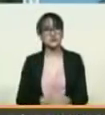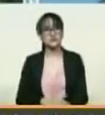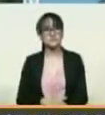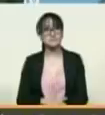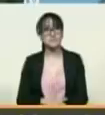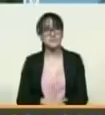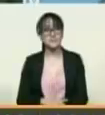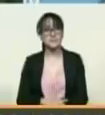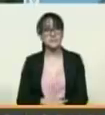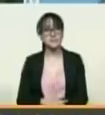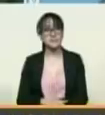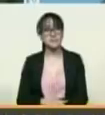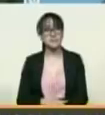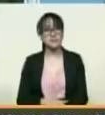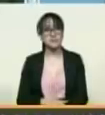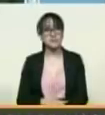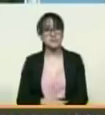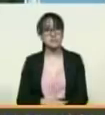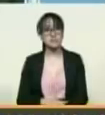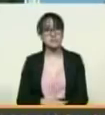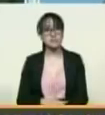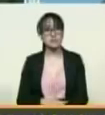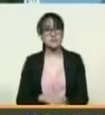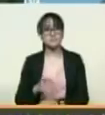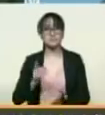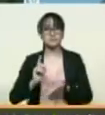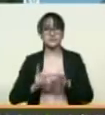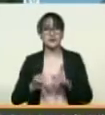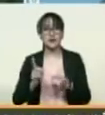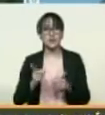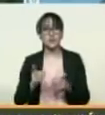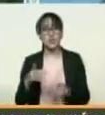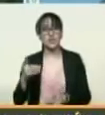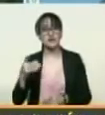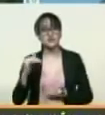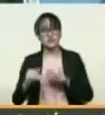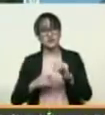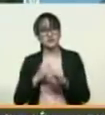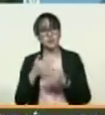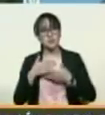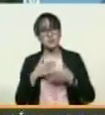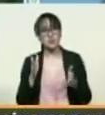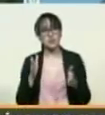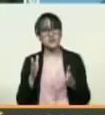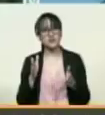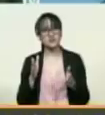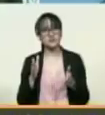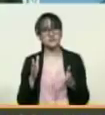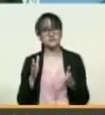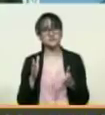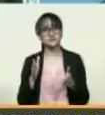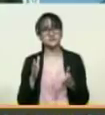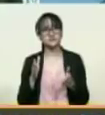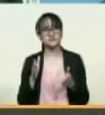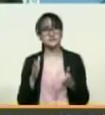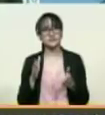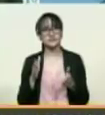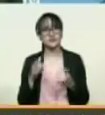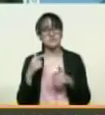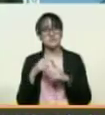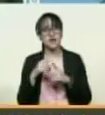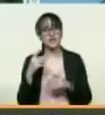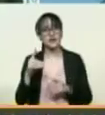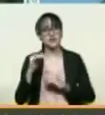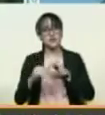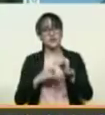la dicotomía que algunos pretenden generar entre el derecho internacional público y sus principios y el derecho